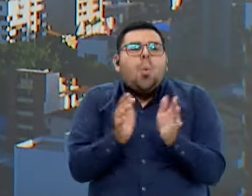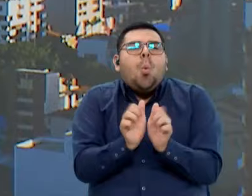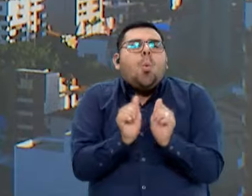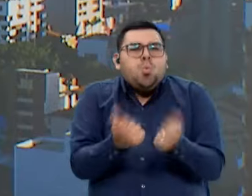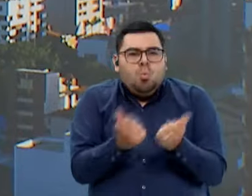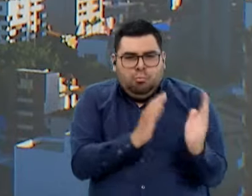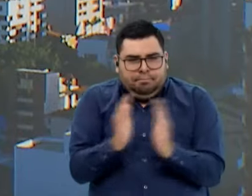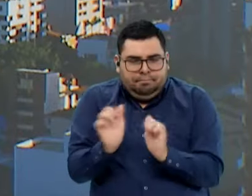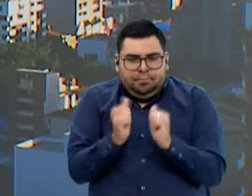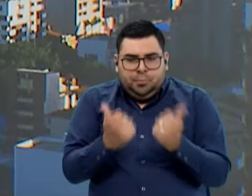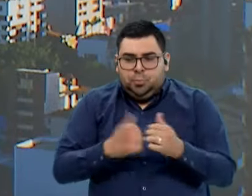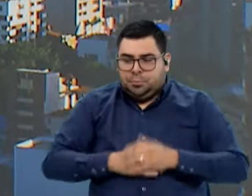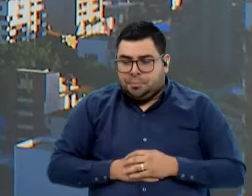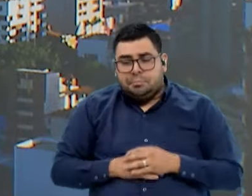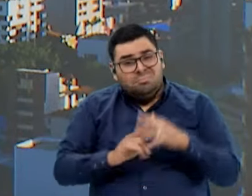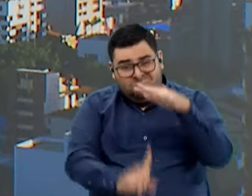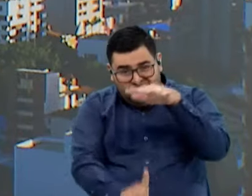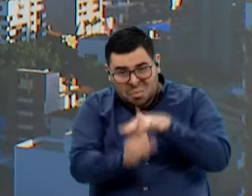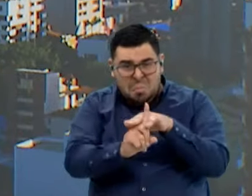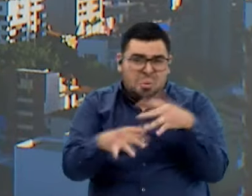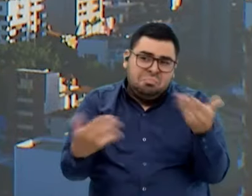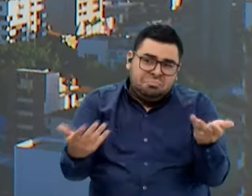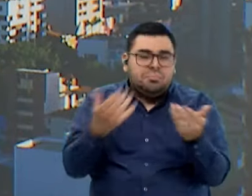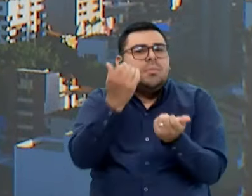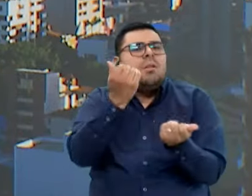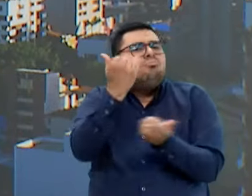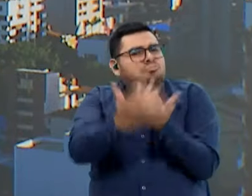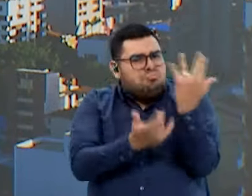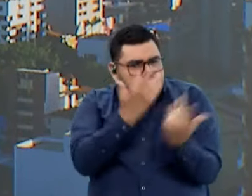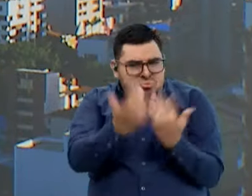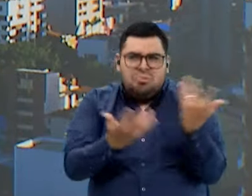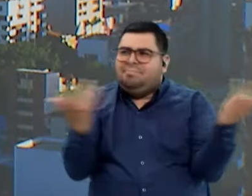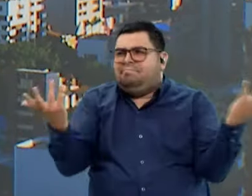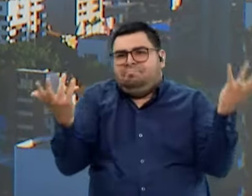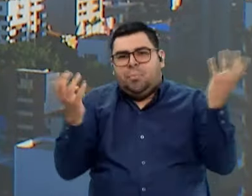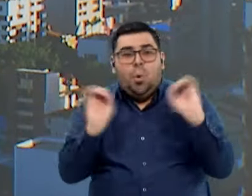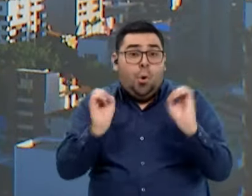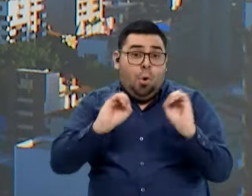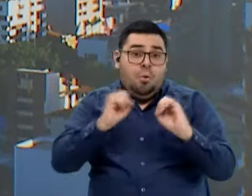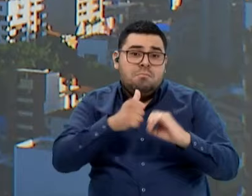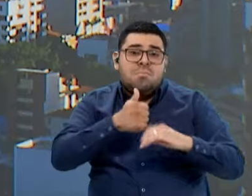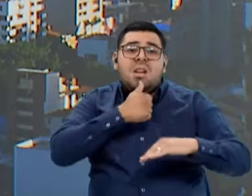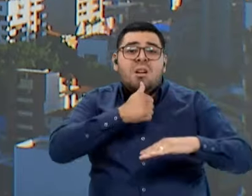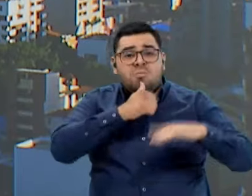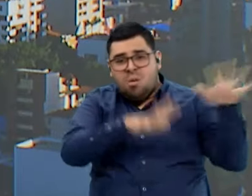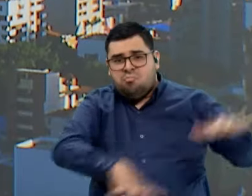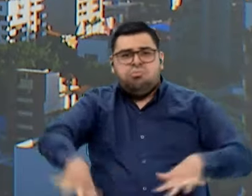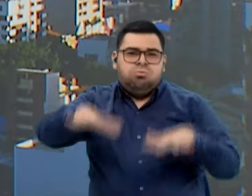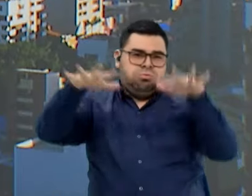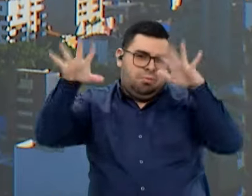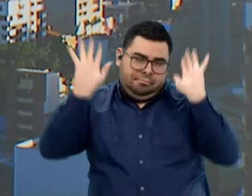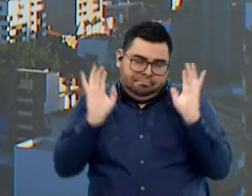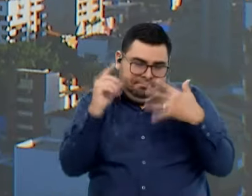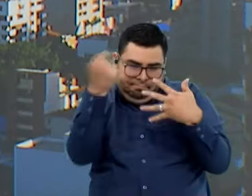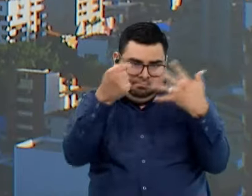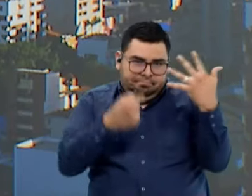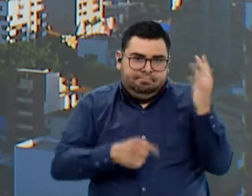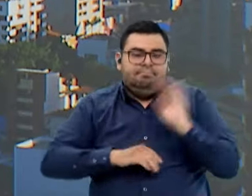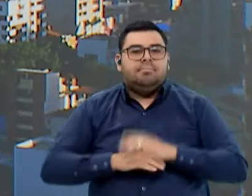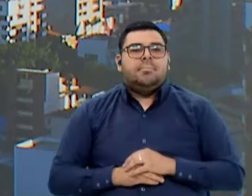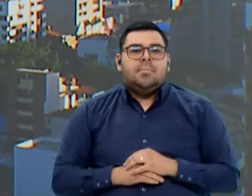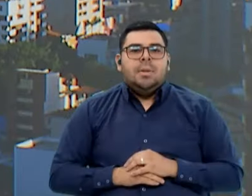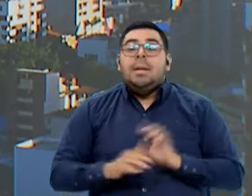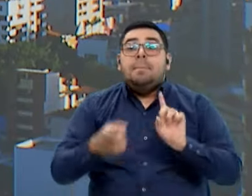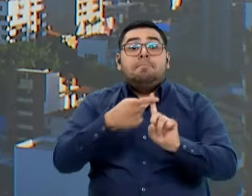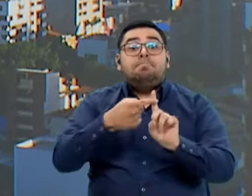un incidente, ya sea un incendio o ya sea una inundación, porque existen diferentes formas de activación, lo primero que se hace